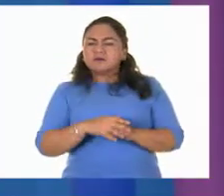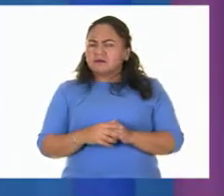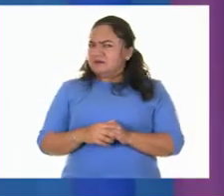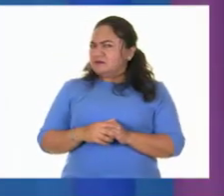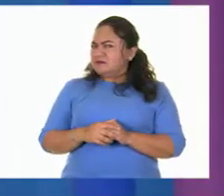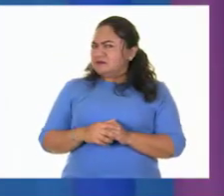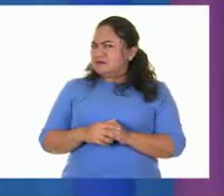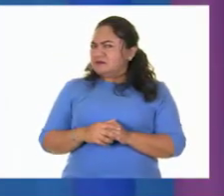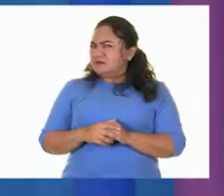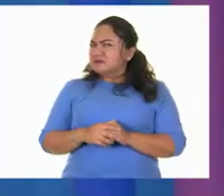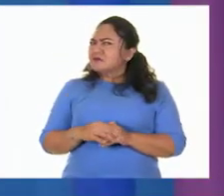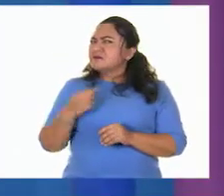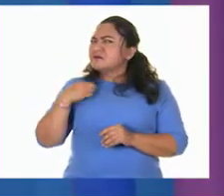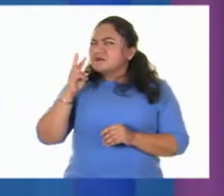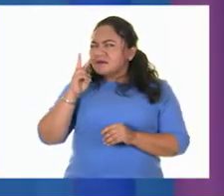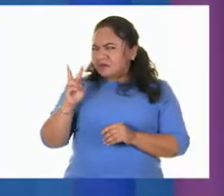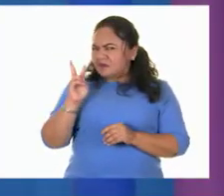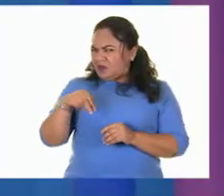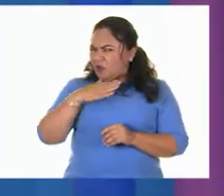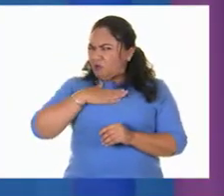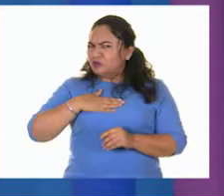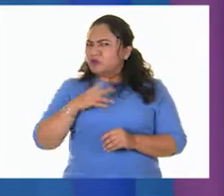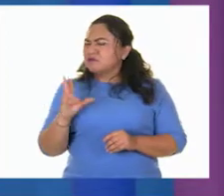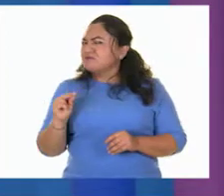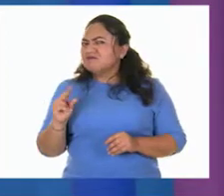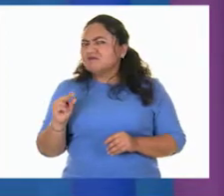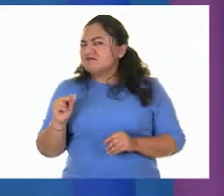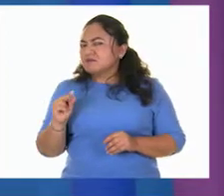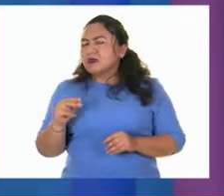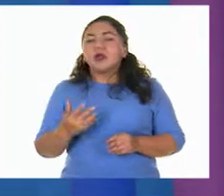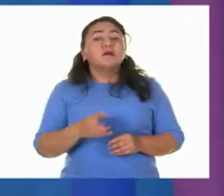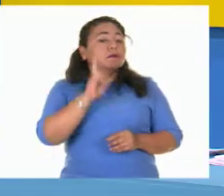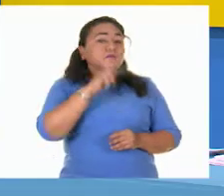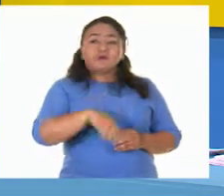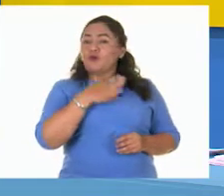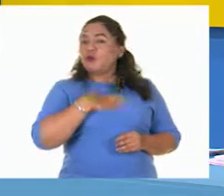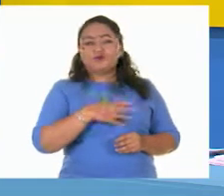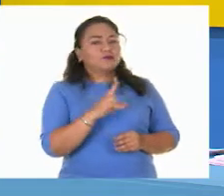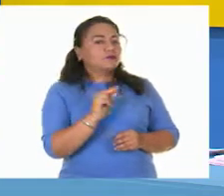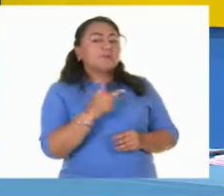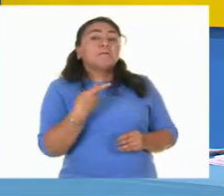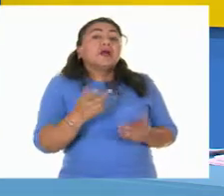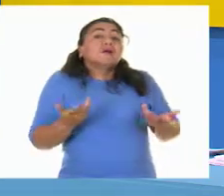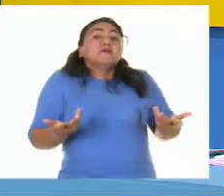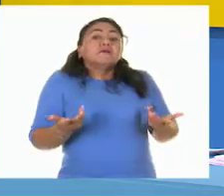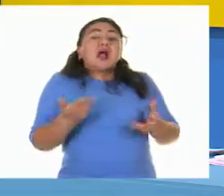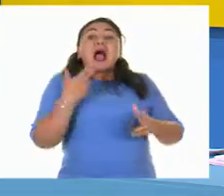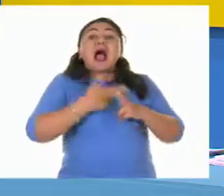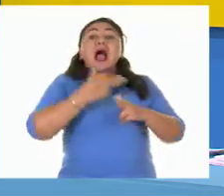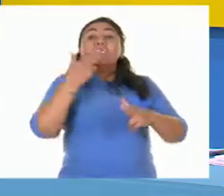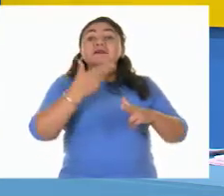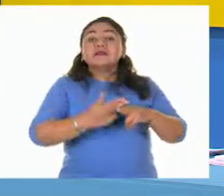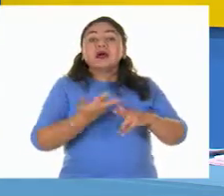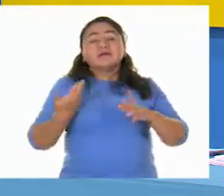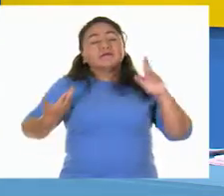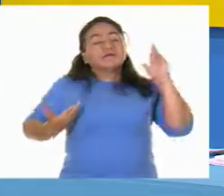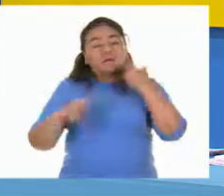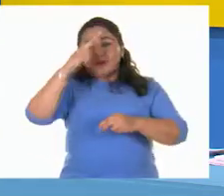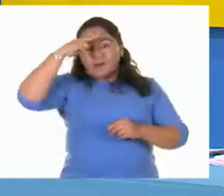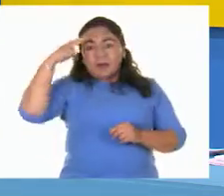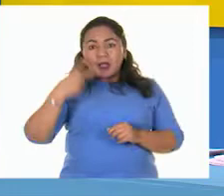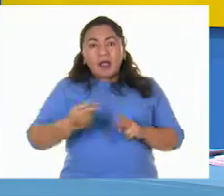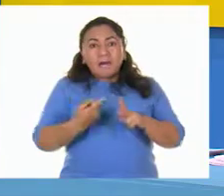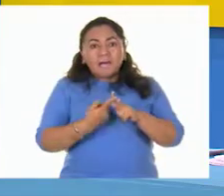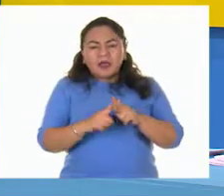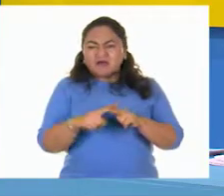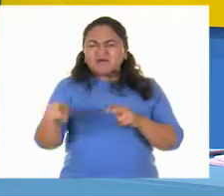No suena como algo muy justo. No lo era, Jenny. Pero no fue sino hasta la Revolución Mexicana que se